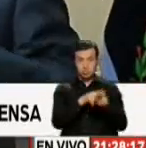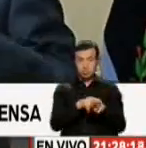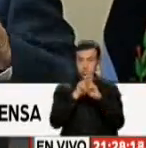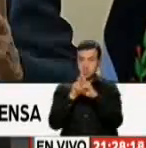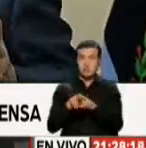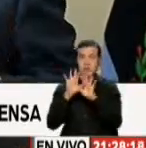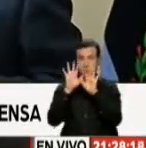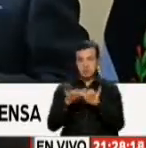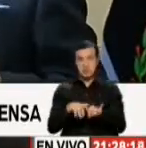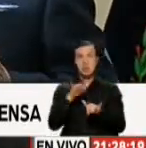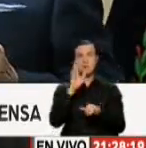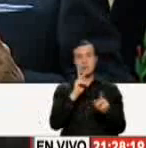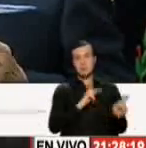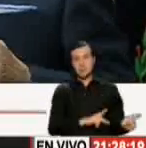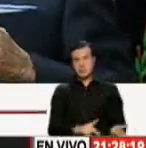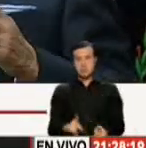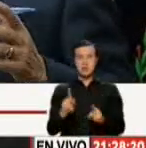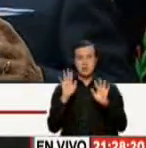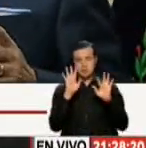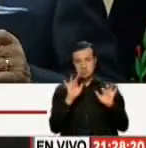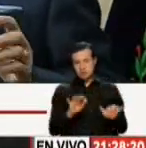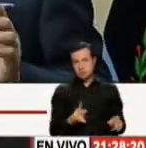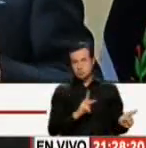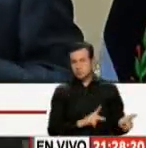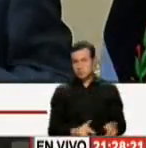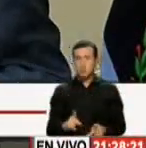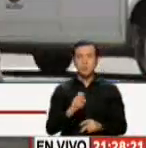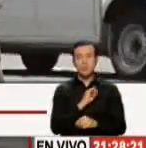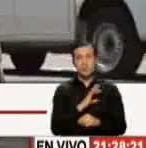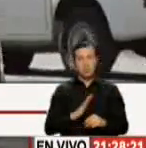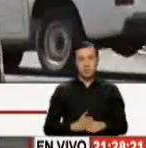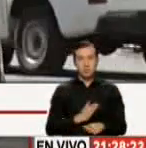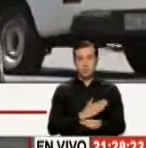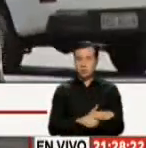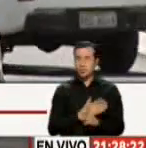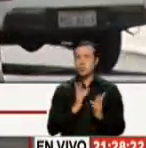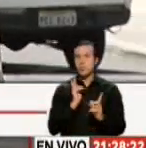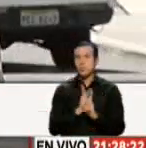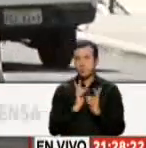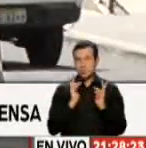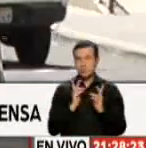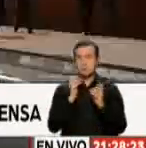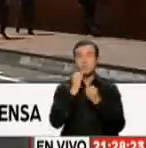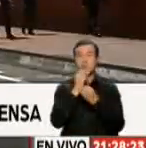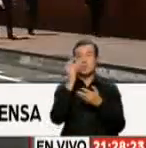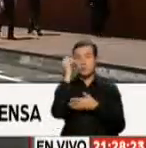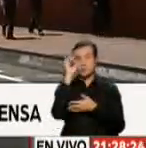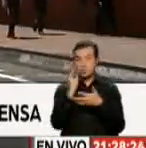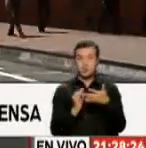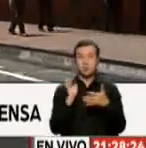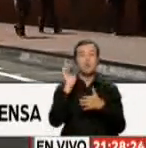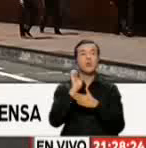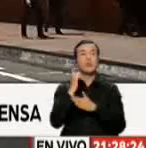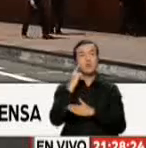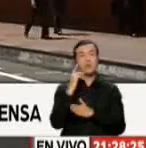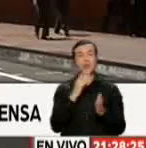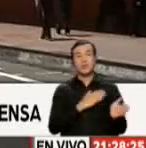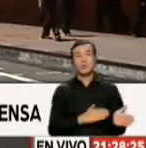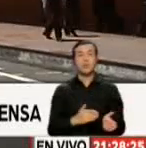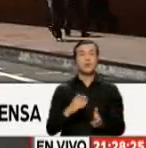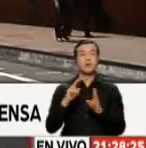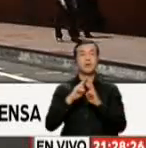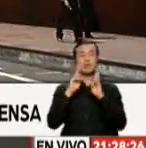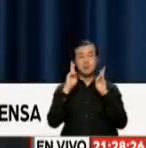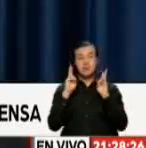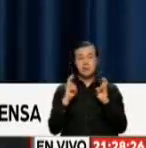encarga más de la planificación, de la estructuración, de la prevención. Por otra parte, se dio a conocer el presupuesto que el Ecuador tiene previsto ejecutar en el